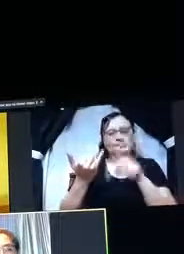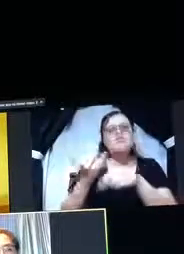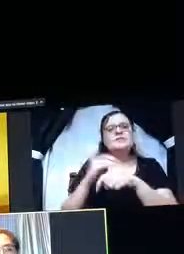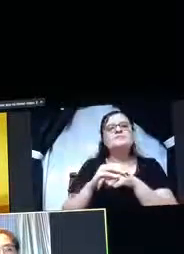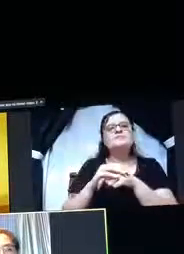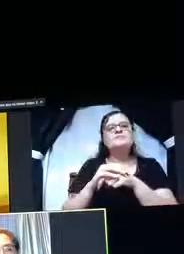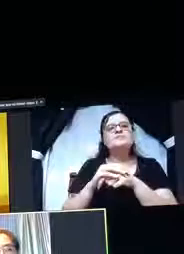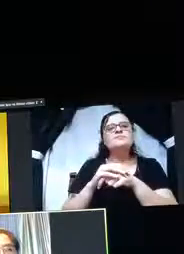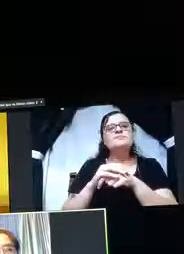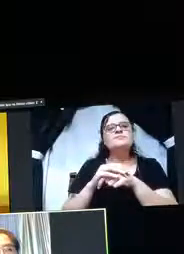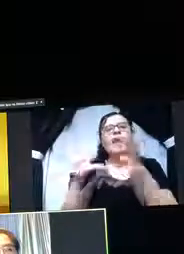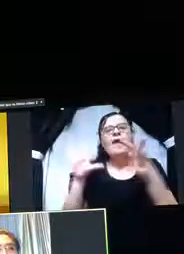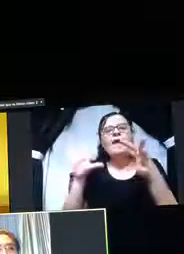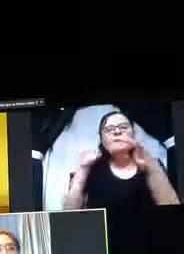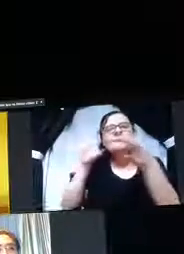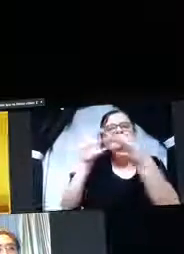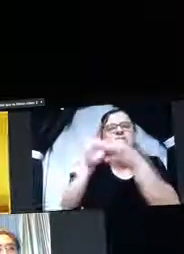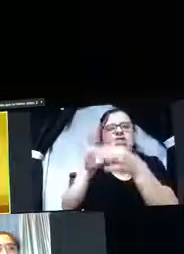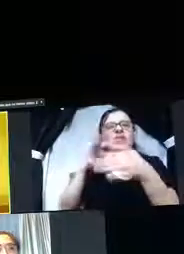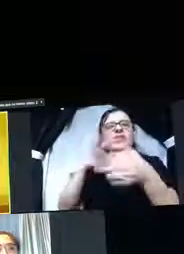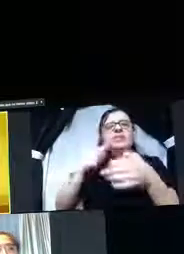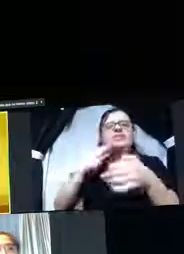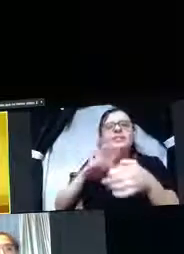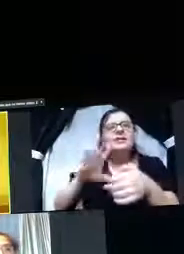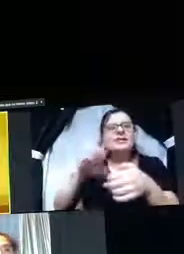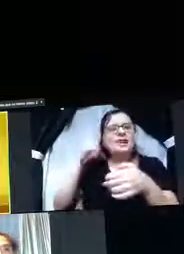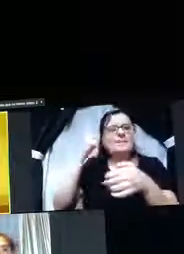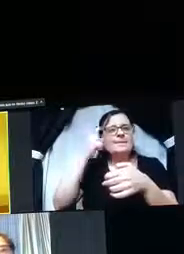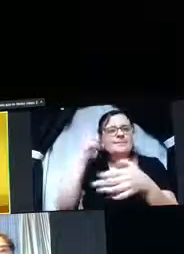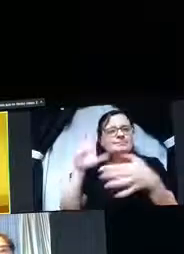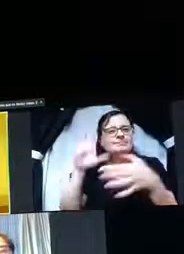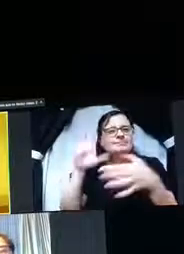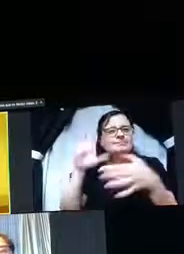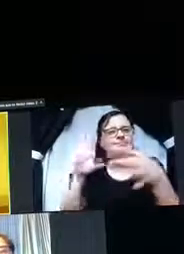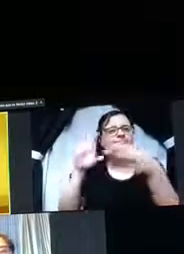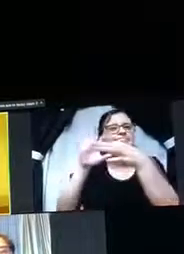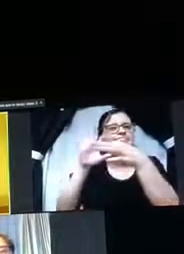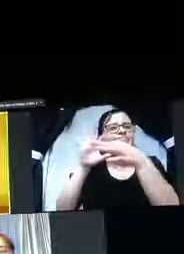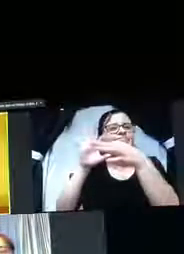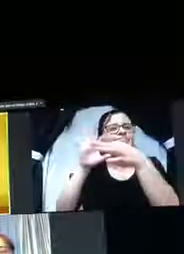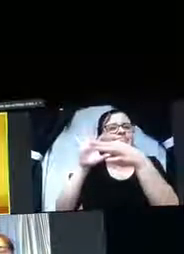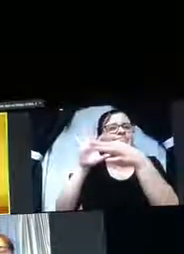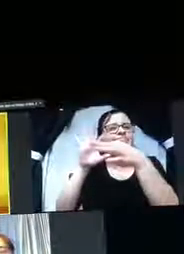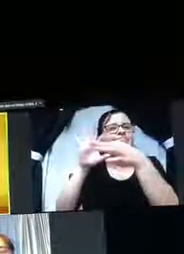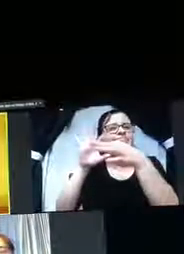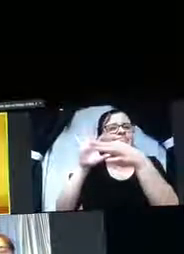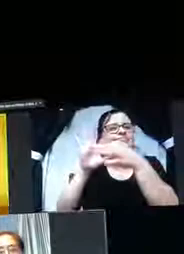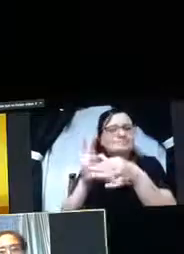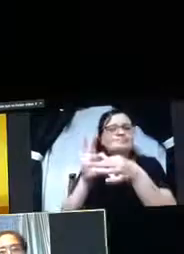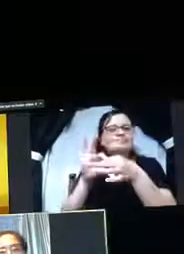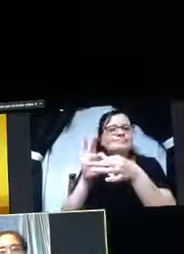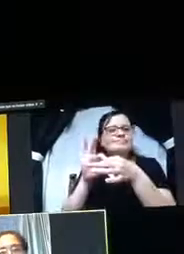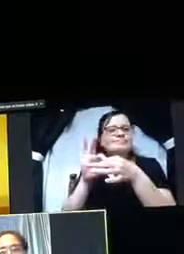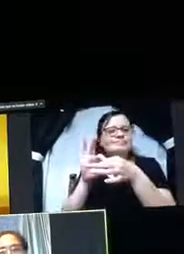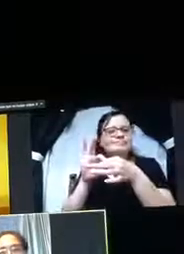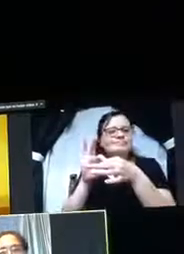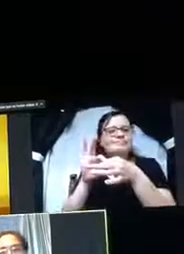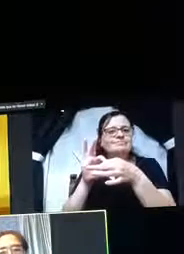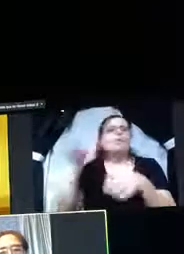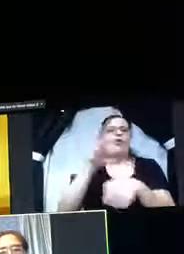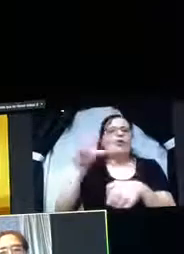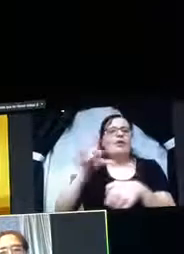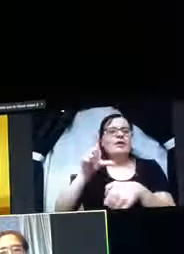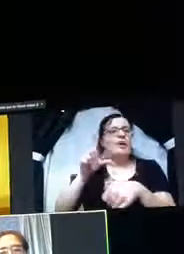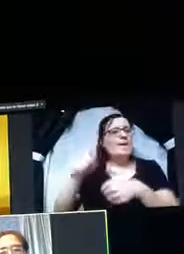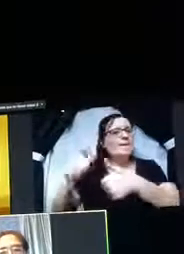es asociación en sí de la comprensión misma, ¿no? ¿Es algo para tener en cuenta y anexarlo a otras